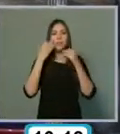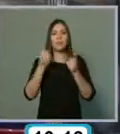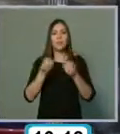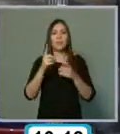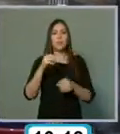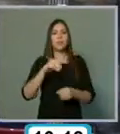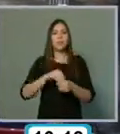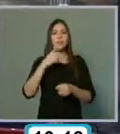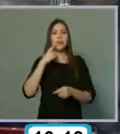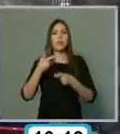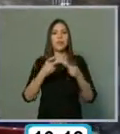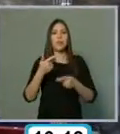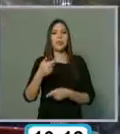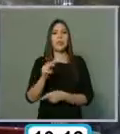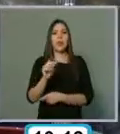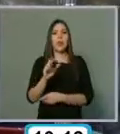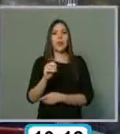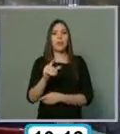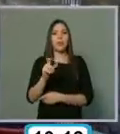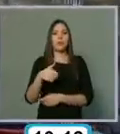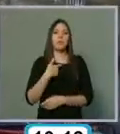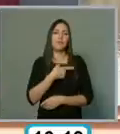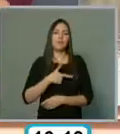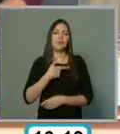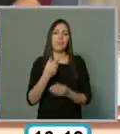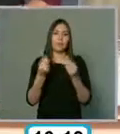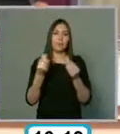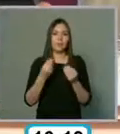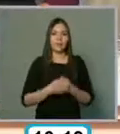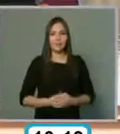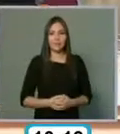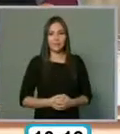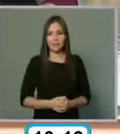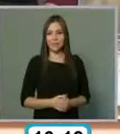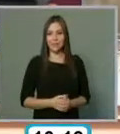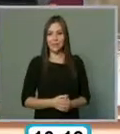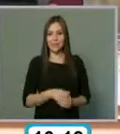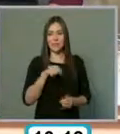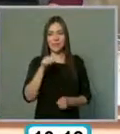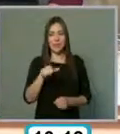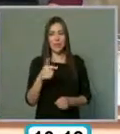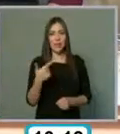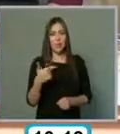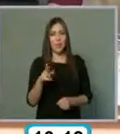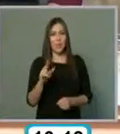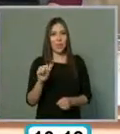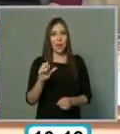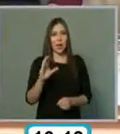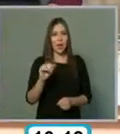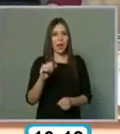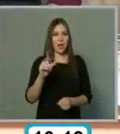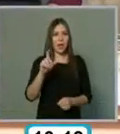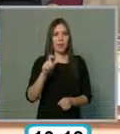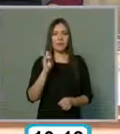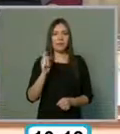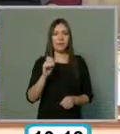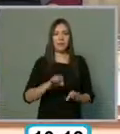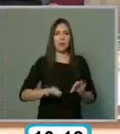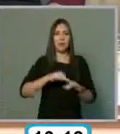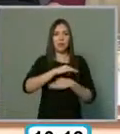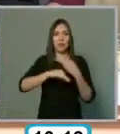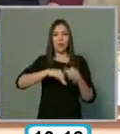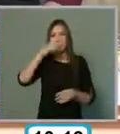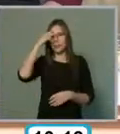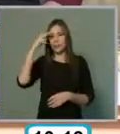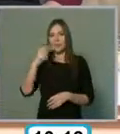para preparar el guacamole, que a mí en lo personal me encanta muchísimo. Eso. El guacamole es como el ajonjolí de todos los moles, ¿no? Para los mexicanos